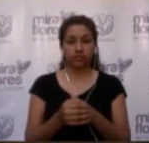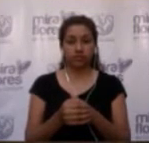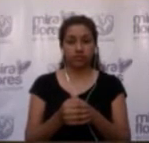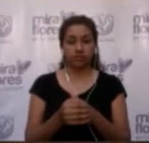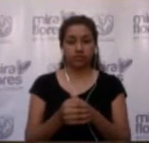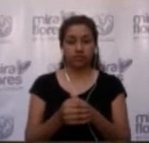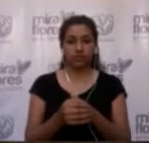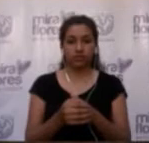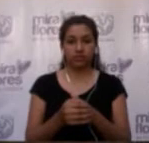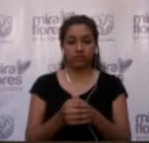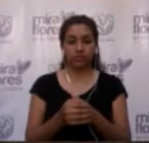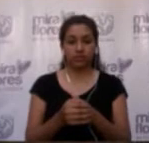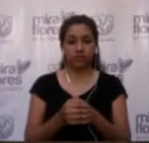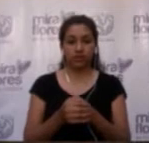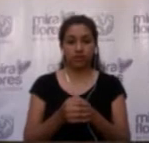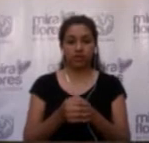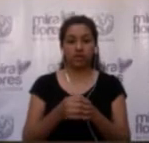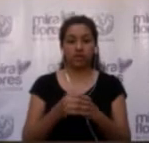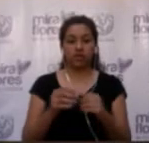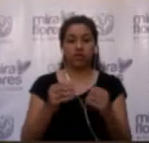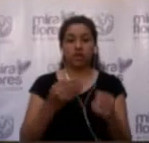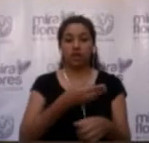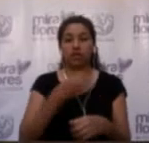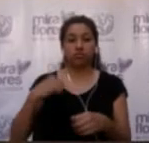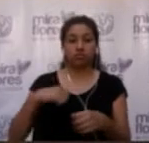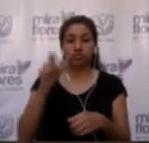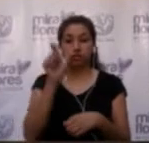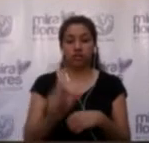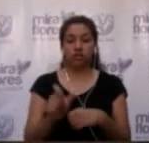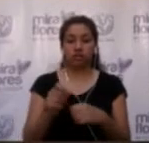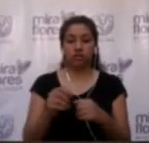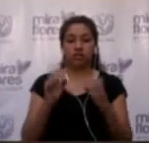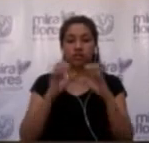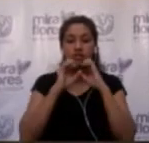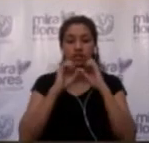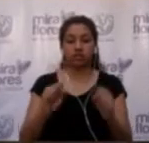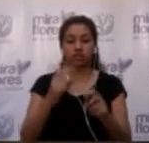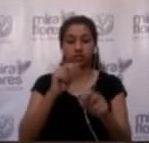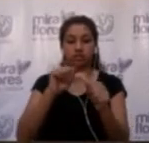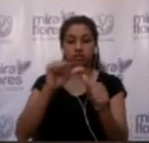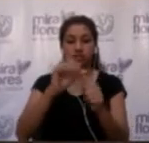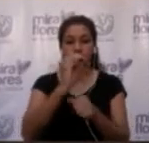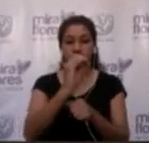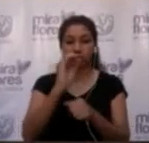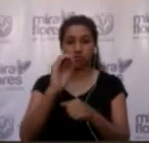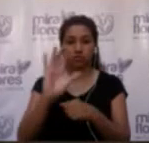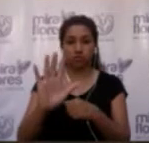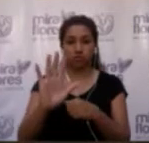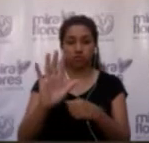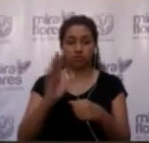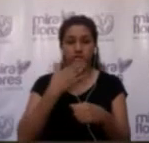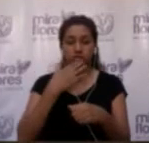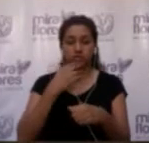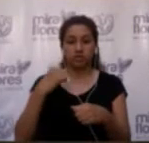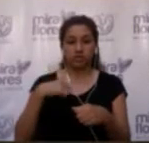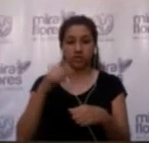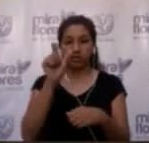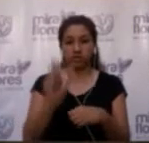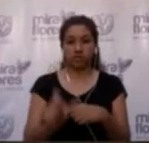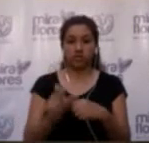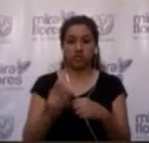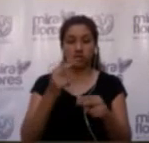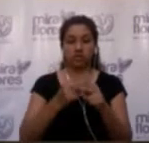Estación despacho. Señor alcalde, la Secretaría General ha recibido la carta número 005, remitida por la regidora Patricia del Río Jiménez